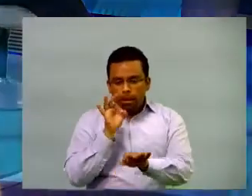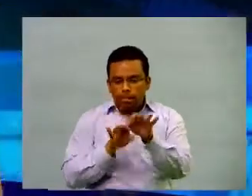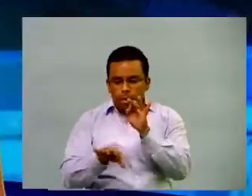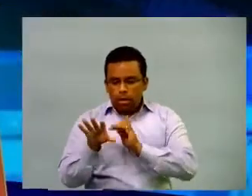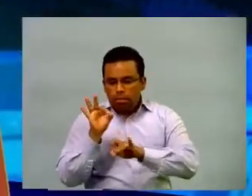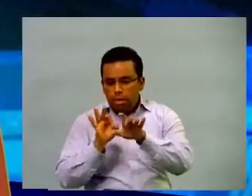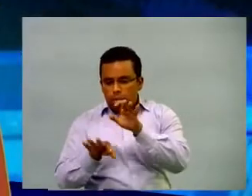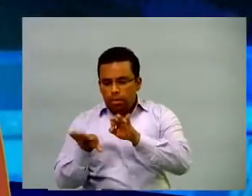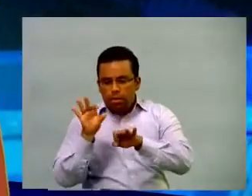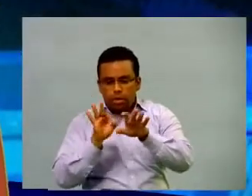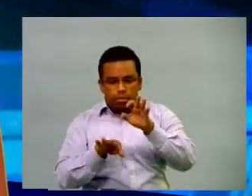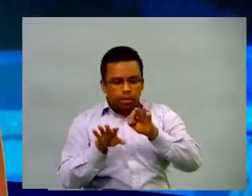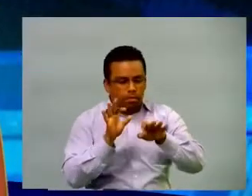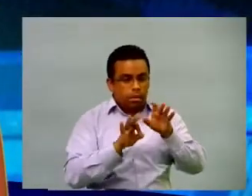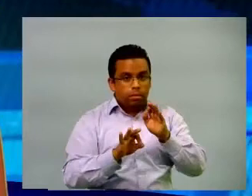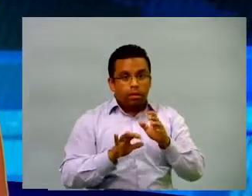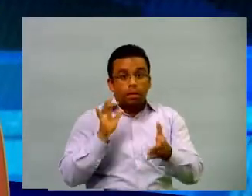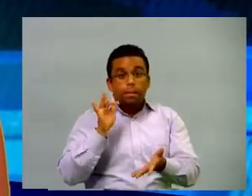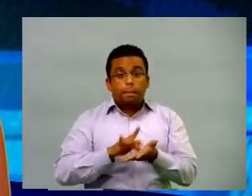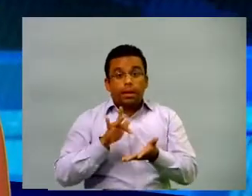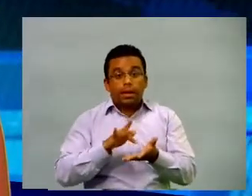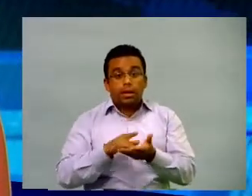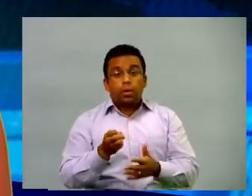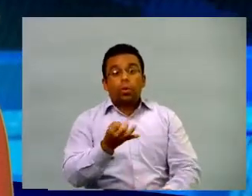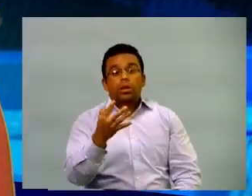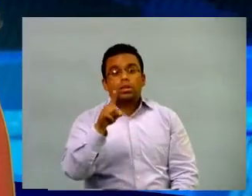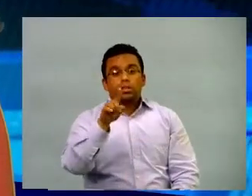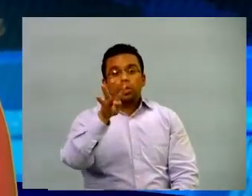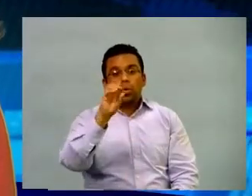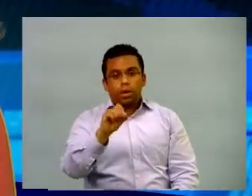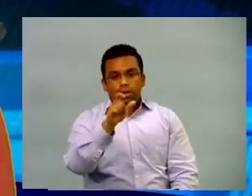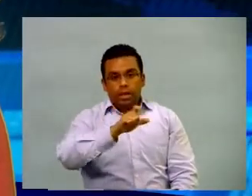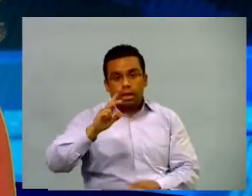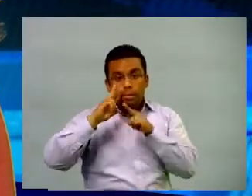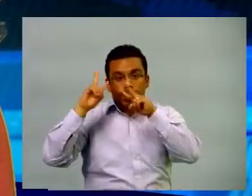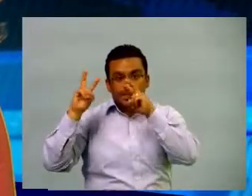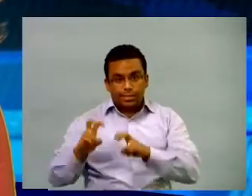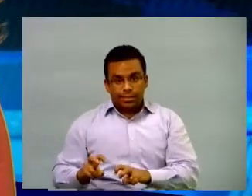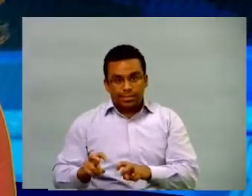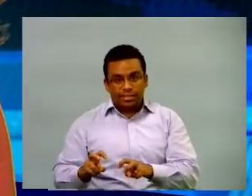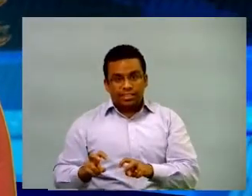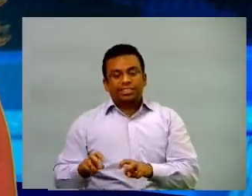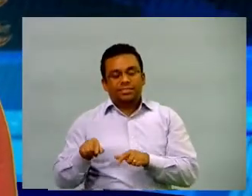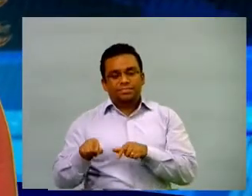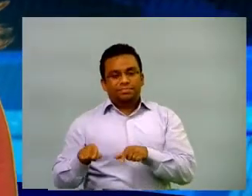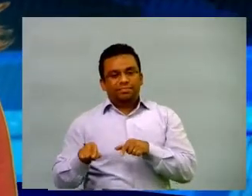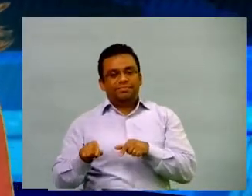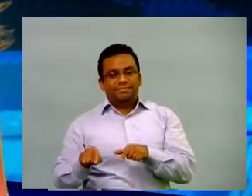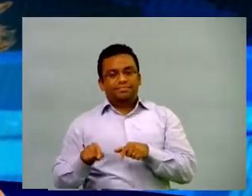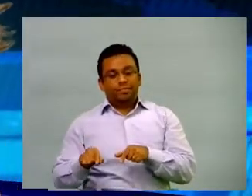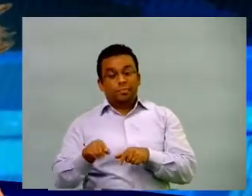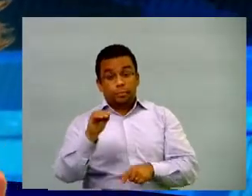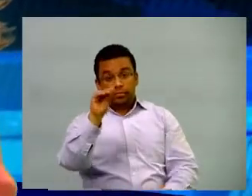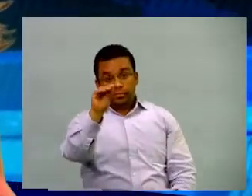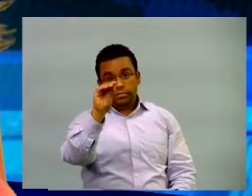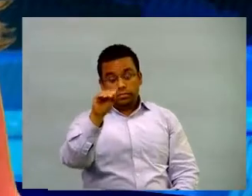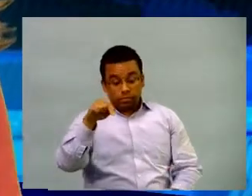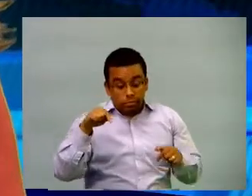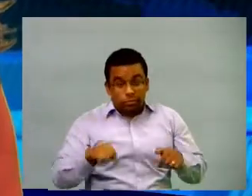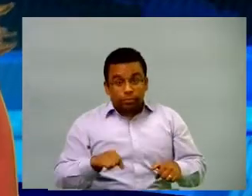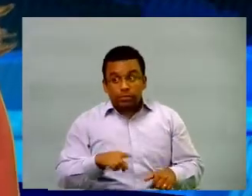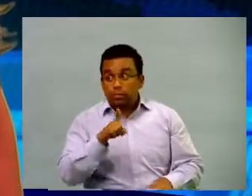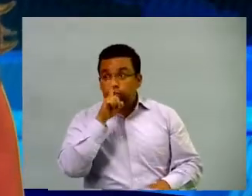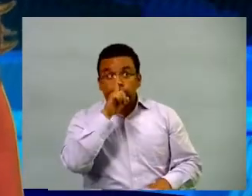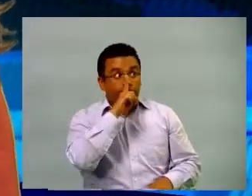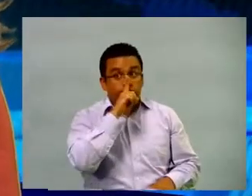en donde participaron 140 investigadores. Muy importante que ustedes sepan, queridos maestros, no salieron de aquí debajo